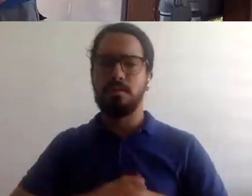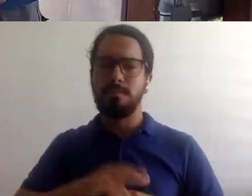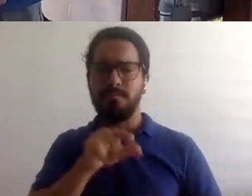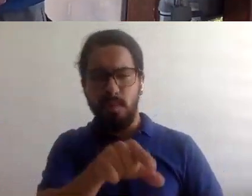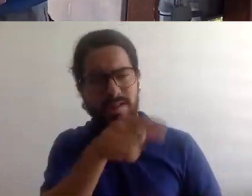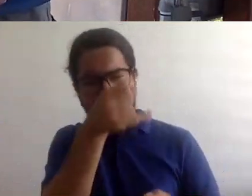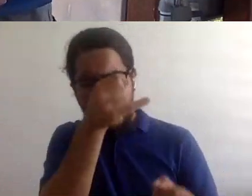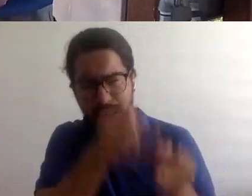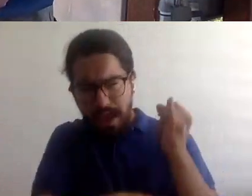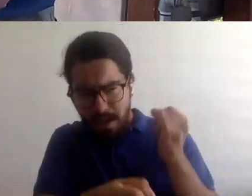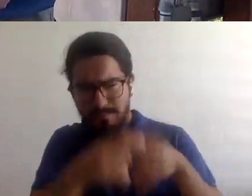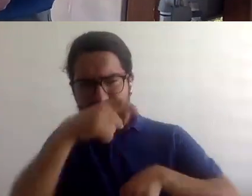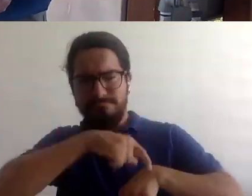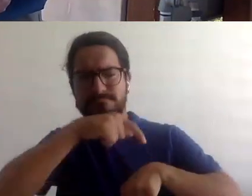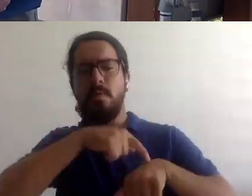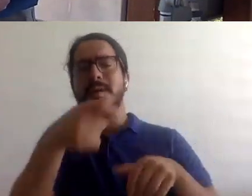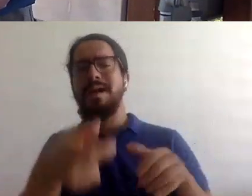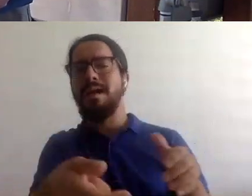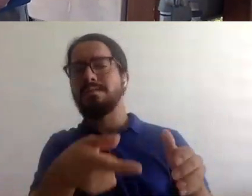final.